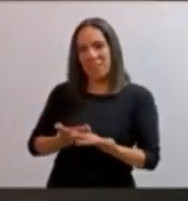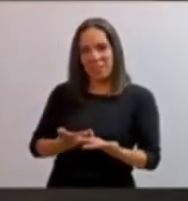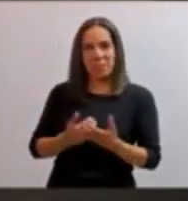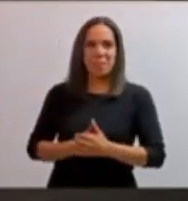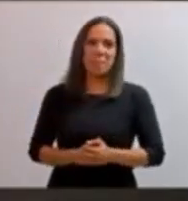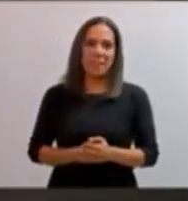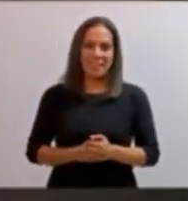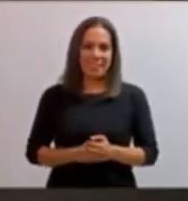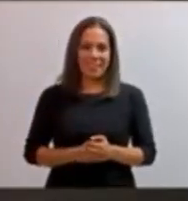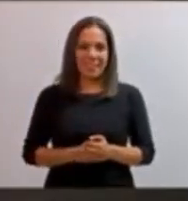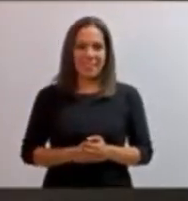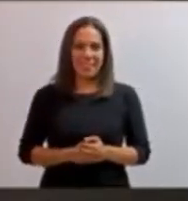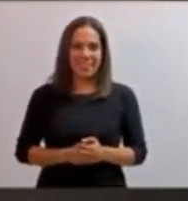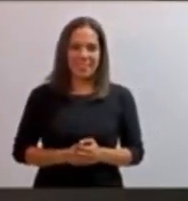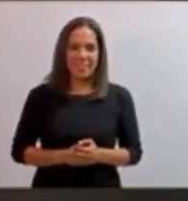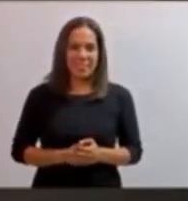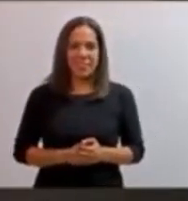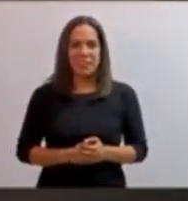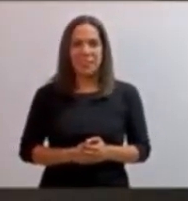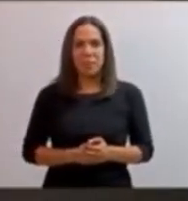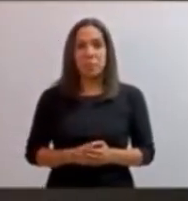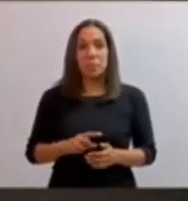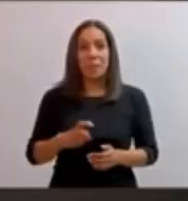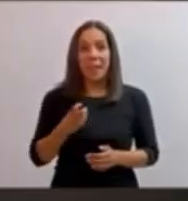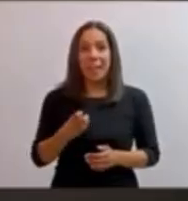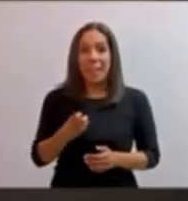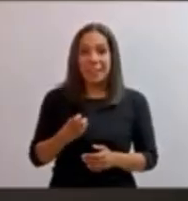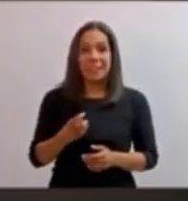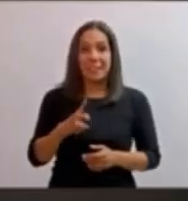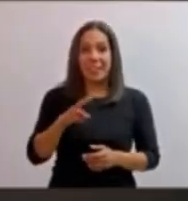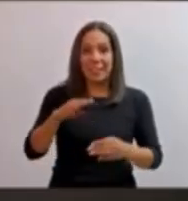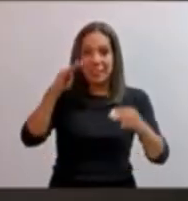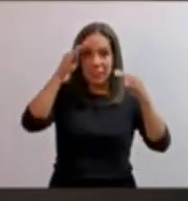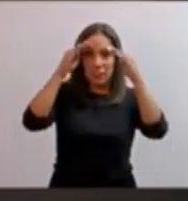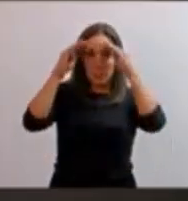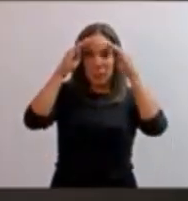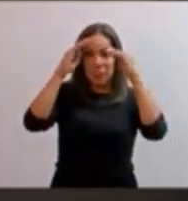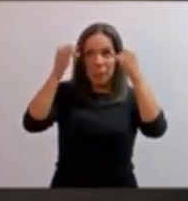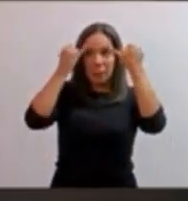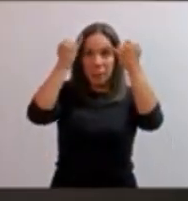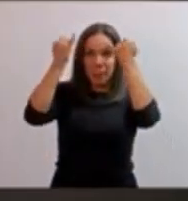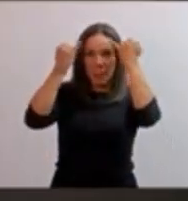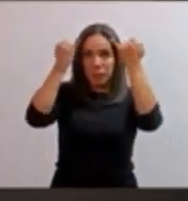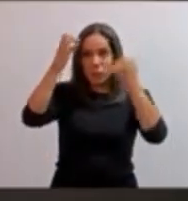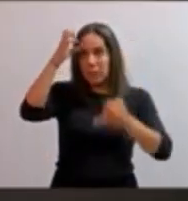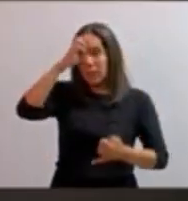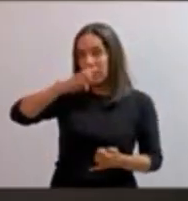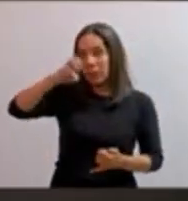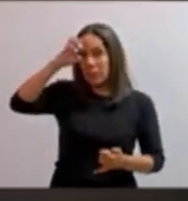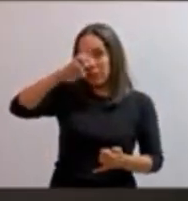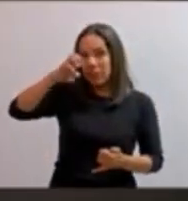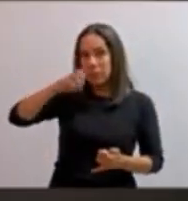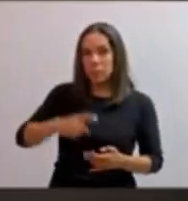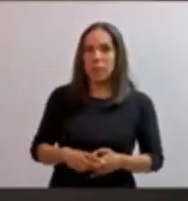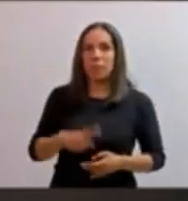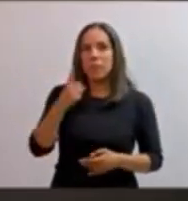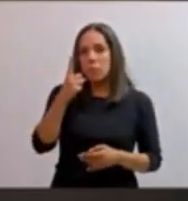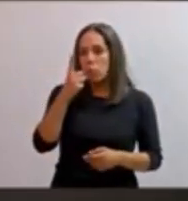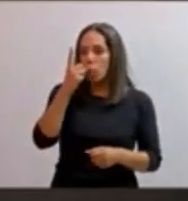con nosotros. Y me parece que estas reflexiones giran en torno a los dos ejes que tratamos. El